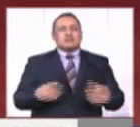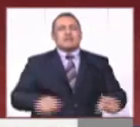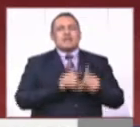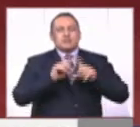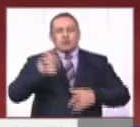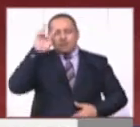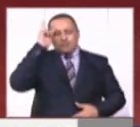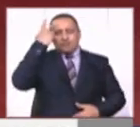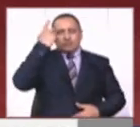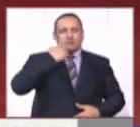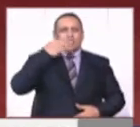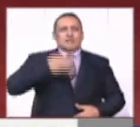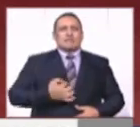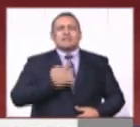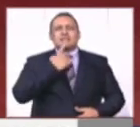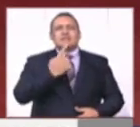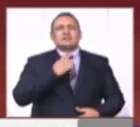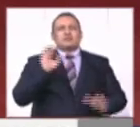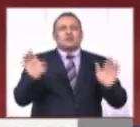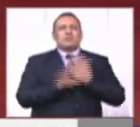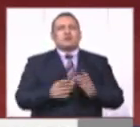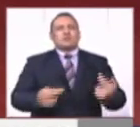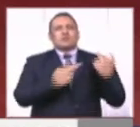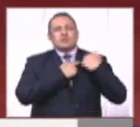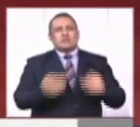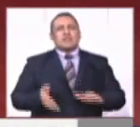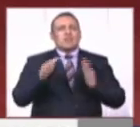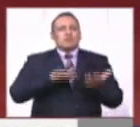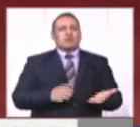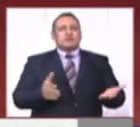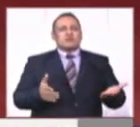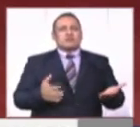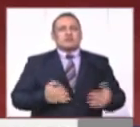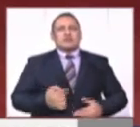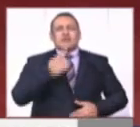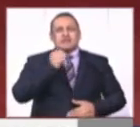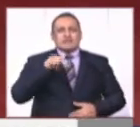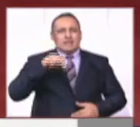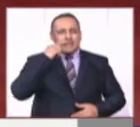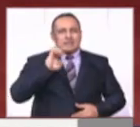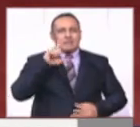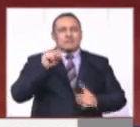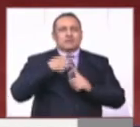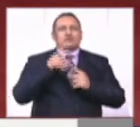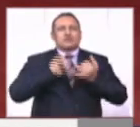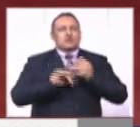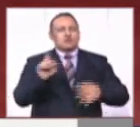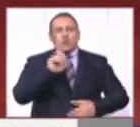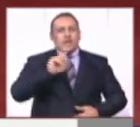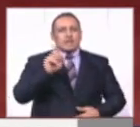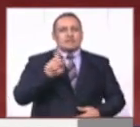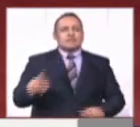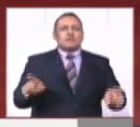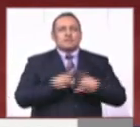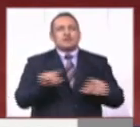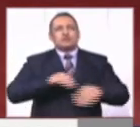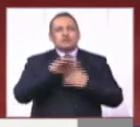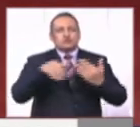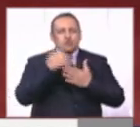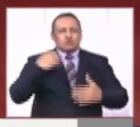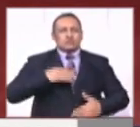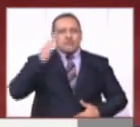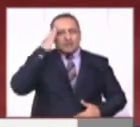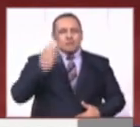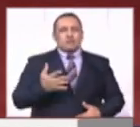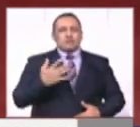confundido de la realidad dice que el responsable de las muertes es Aníbal Torres y no es así todos sabemos muy